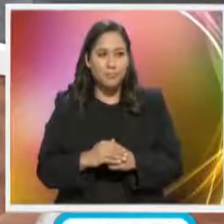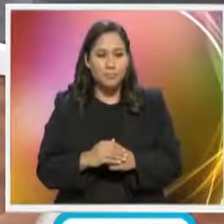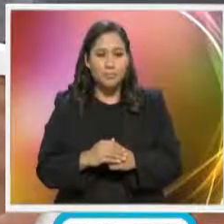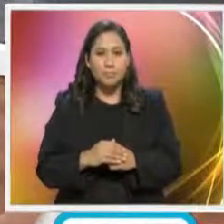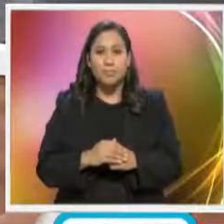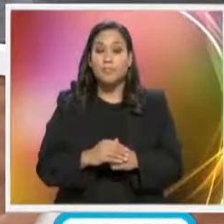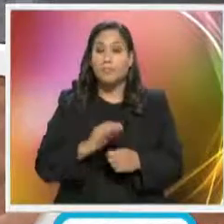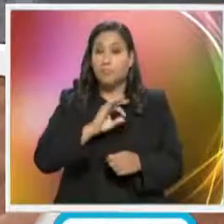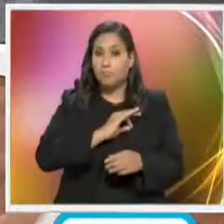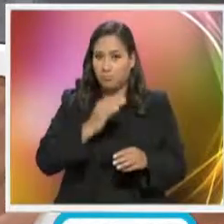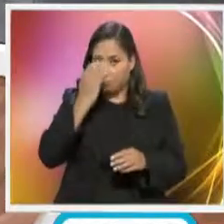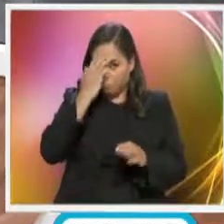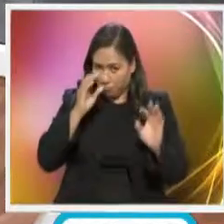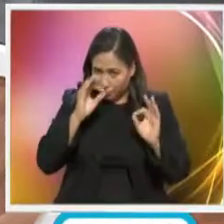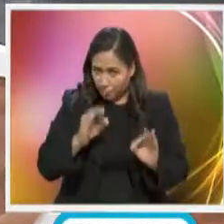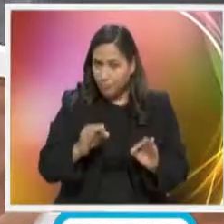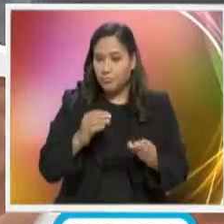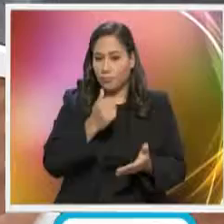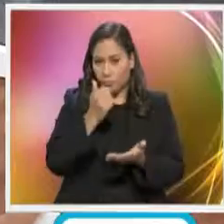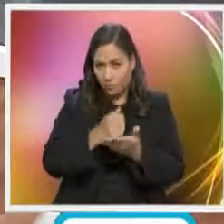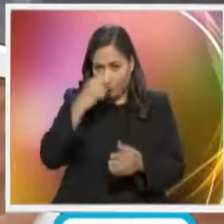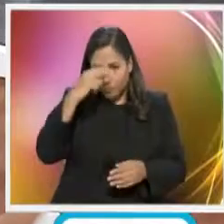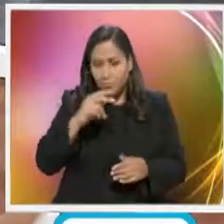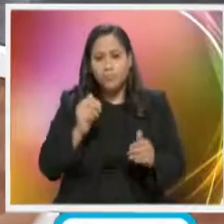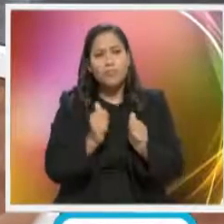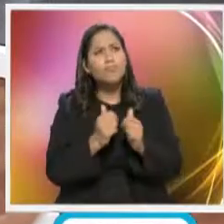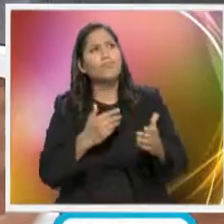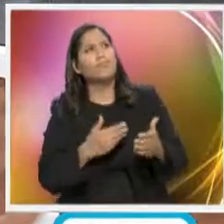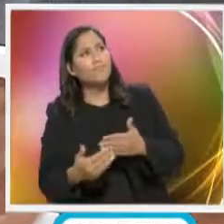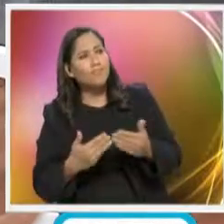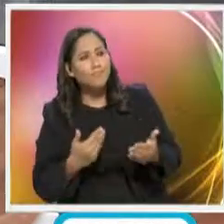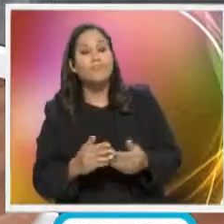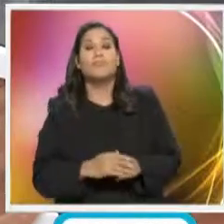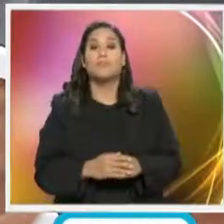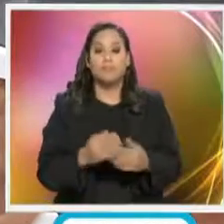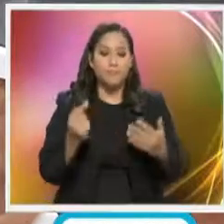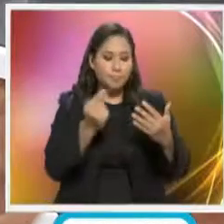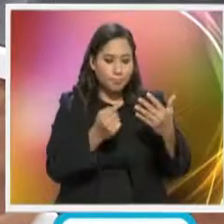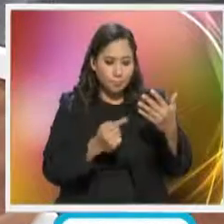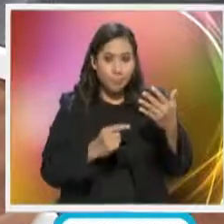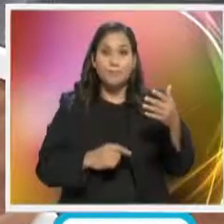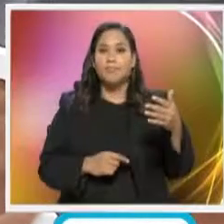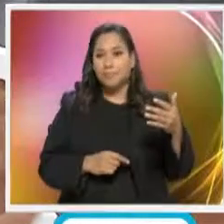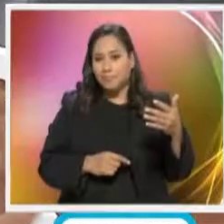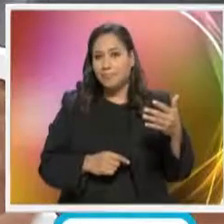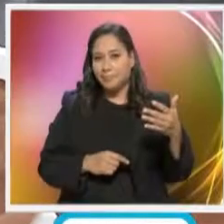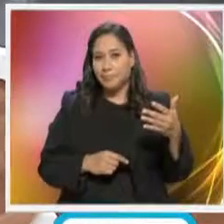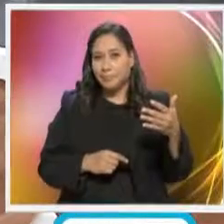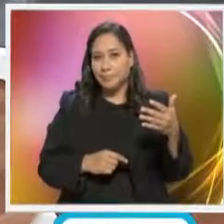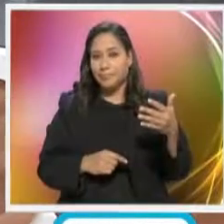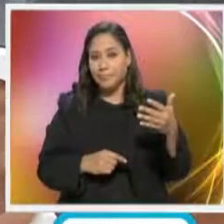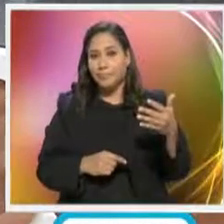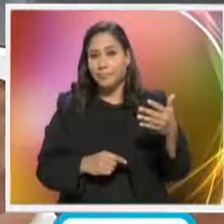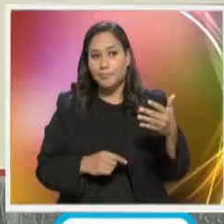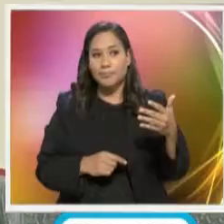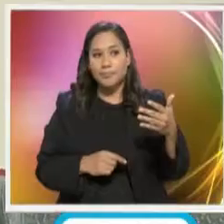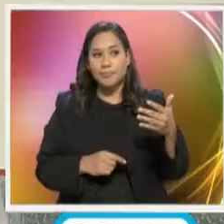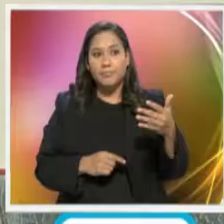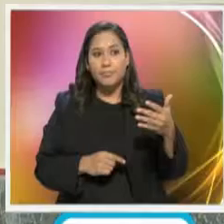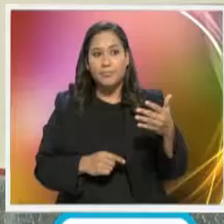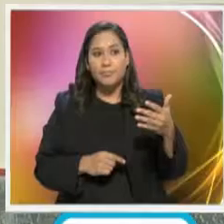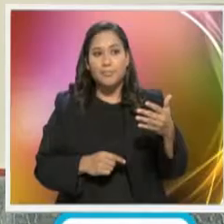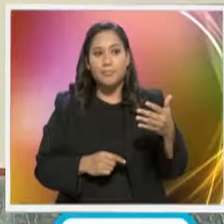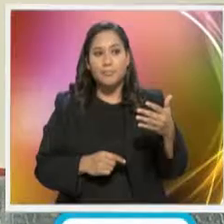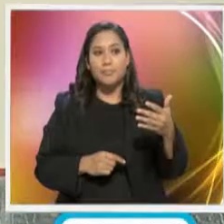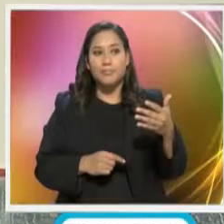nuestra Ciudad de México con tecnología, con varios elementos que nos hacen mucho más sencillo y mucho más